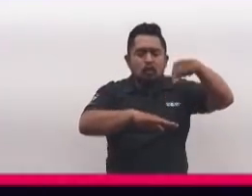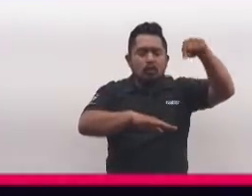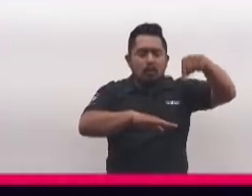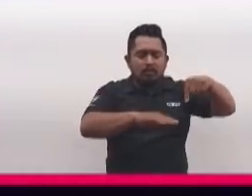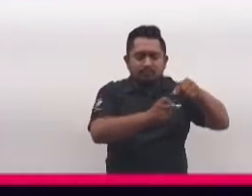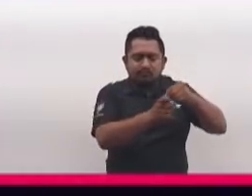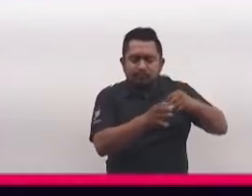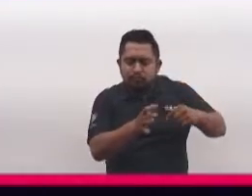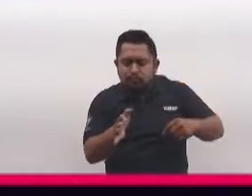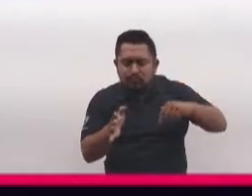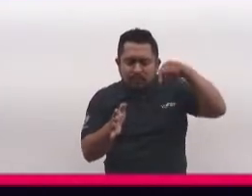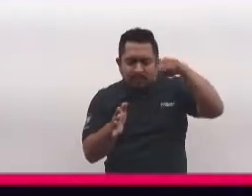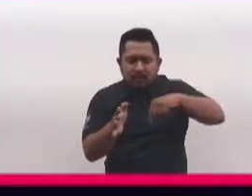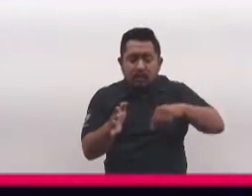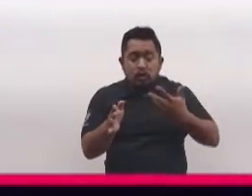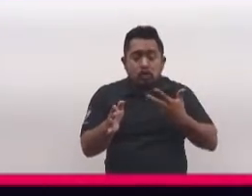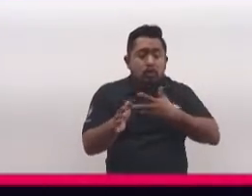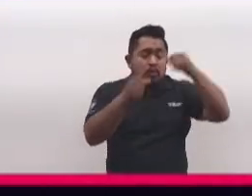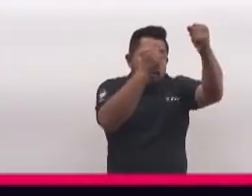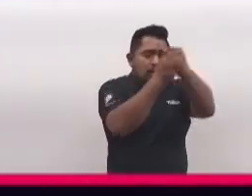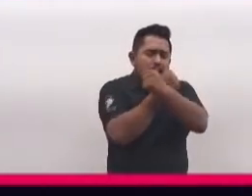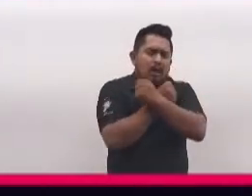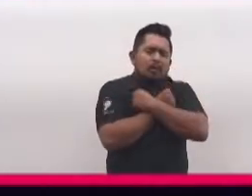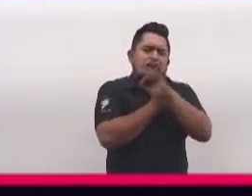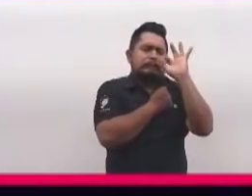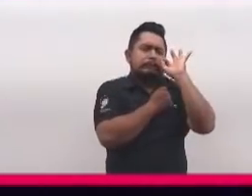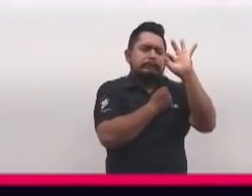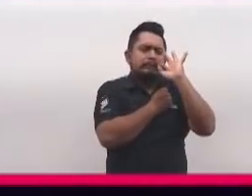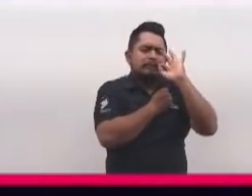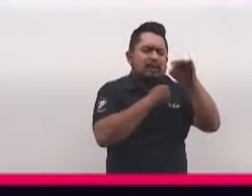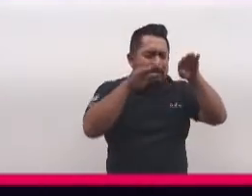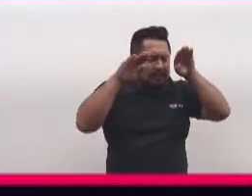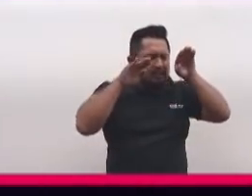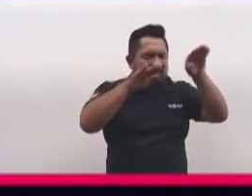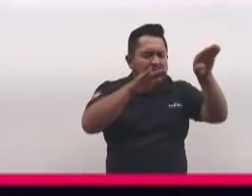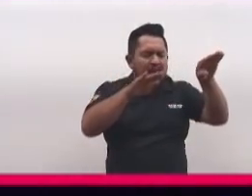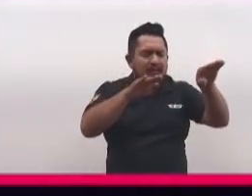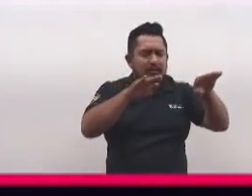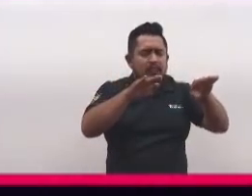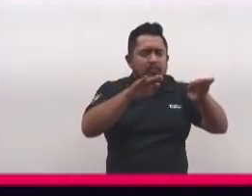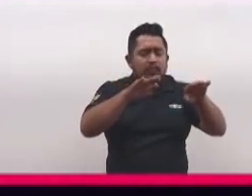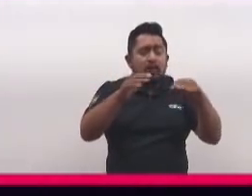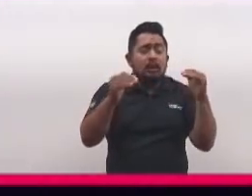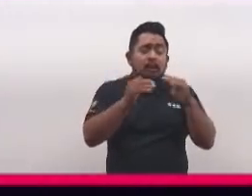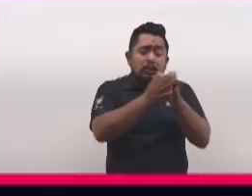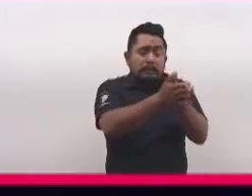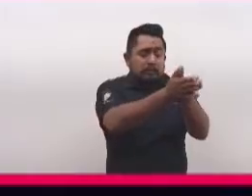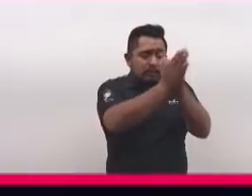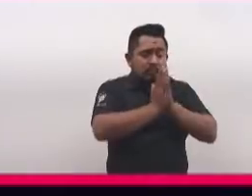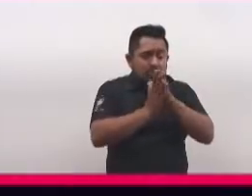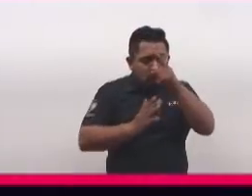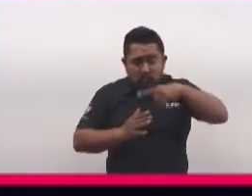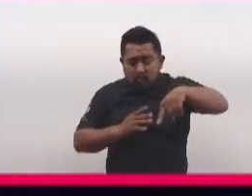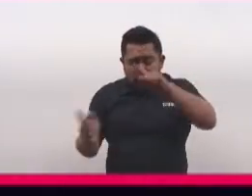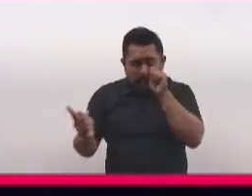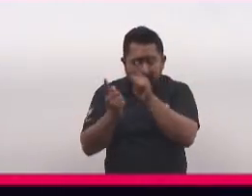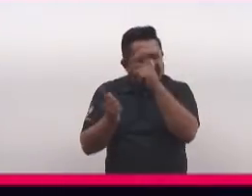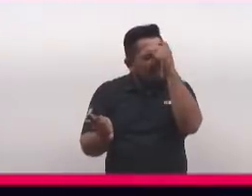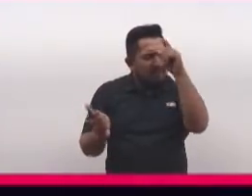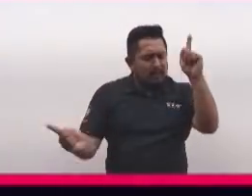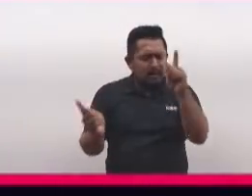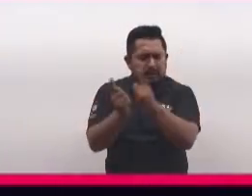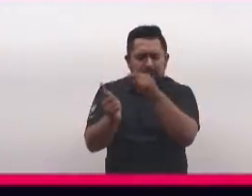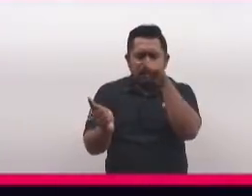damos gracias el día de hoy por ese amor incondicional que nos ha motivado a lo largo de los tiempos y suplicamos que aquellos que no lo conocen el día de hoy